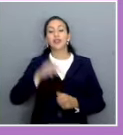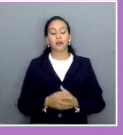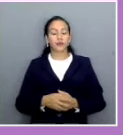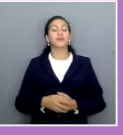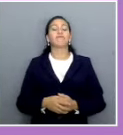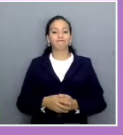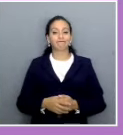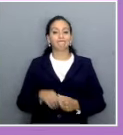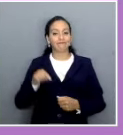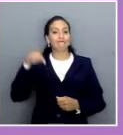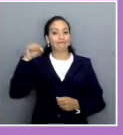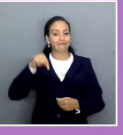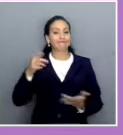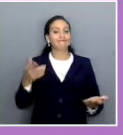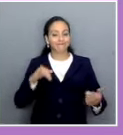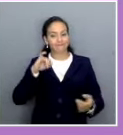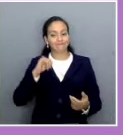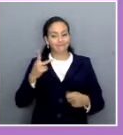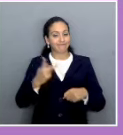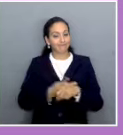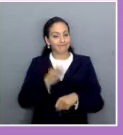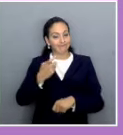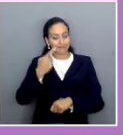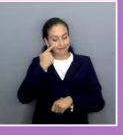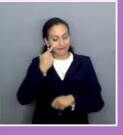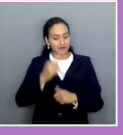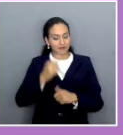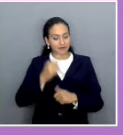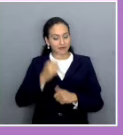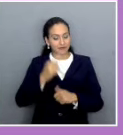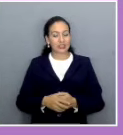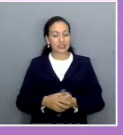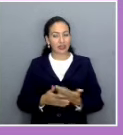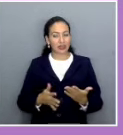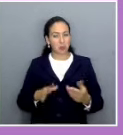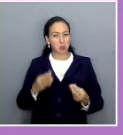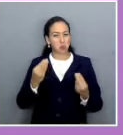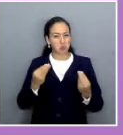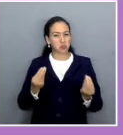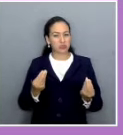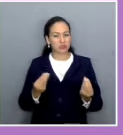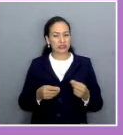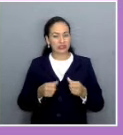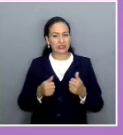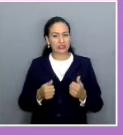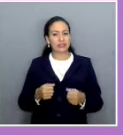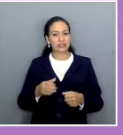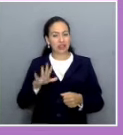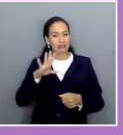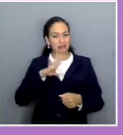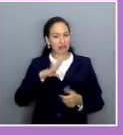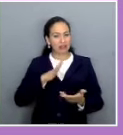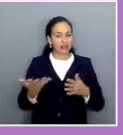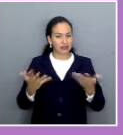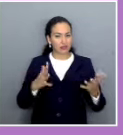tradicionalmente, pues, una morosidad, por decirlo menos, o